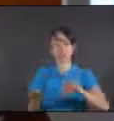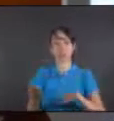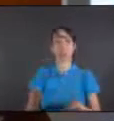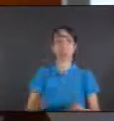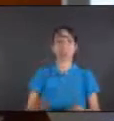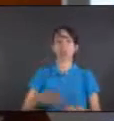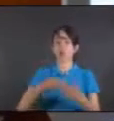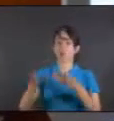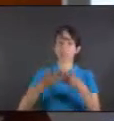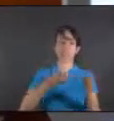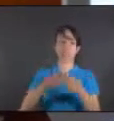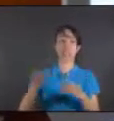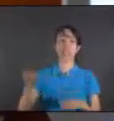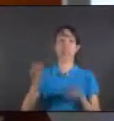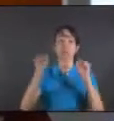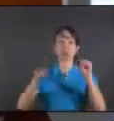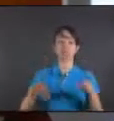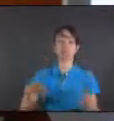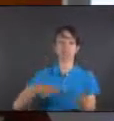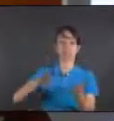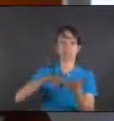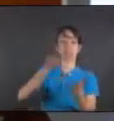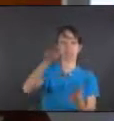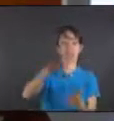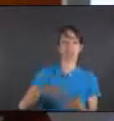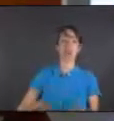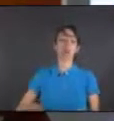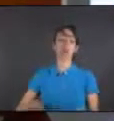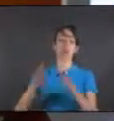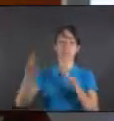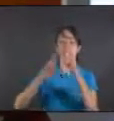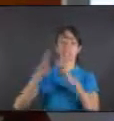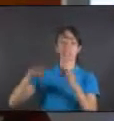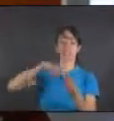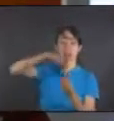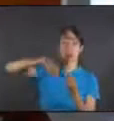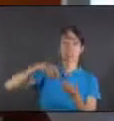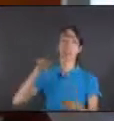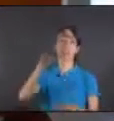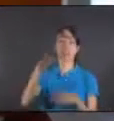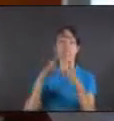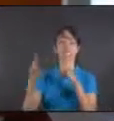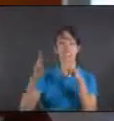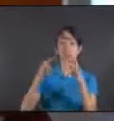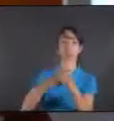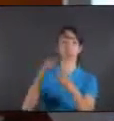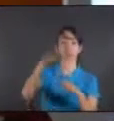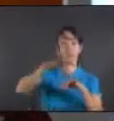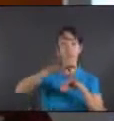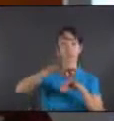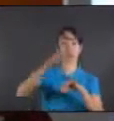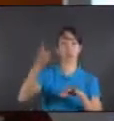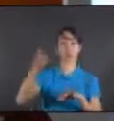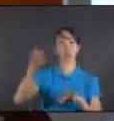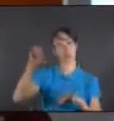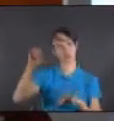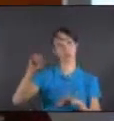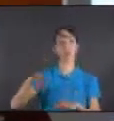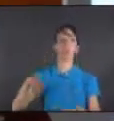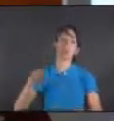cuenta que hay resurrección. Digamos, dice la Biblia que el rey